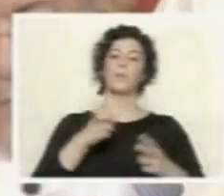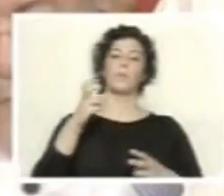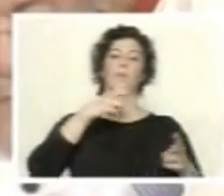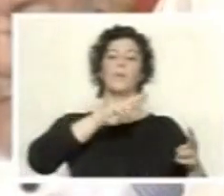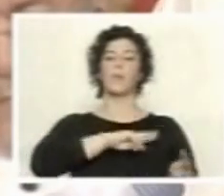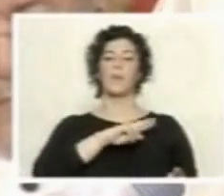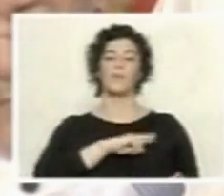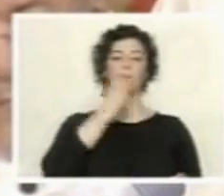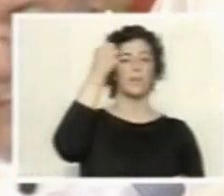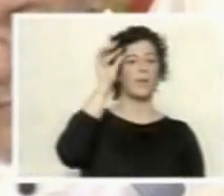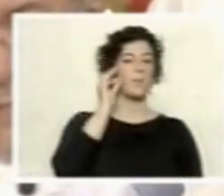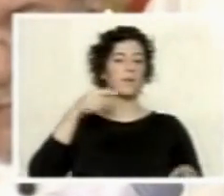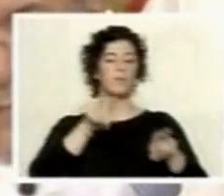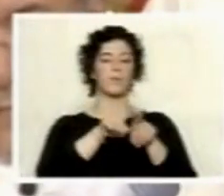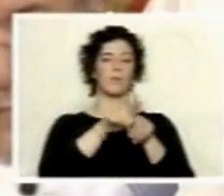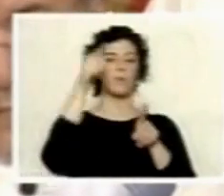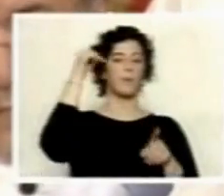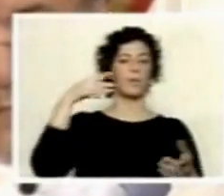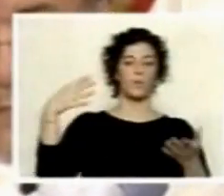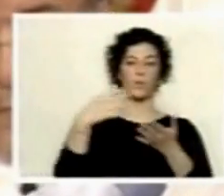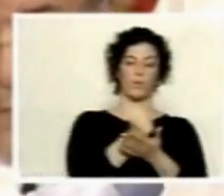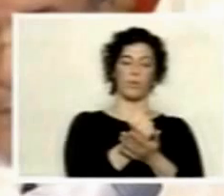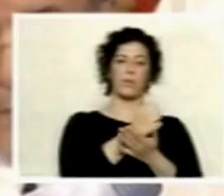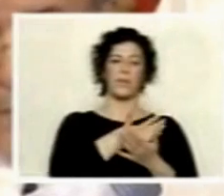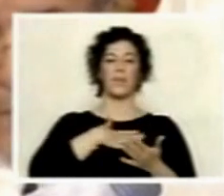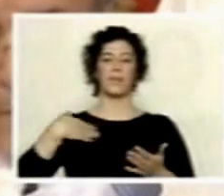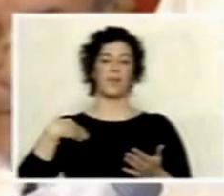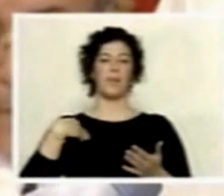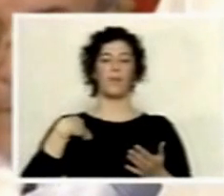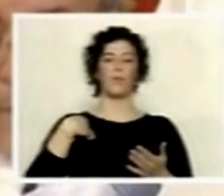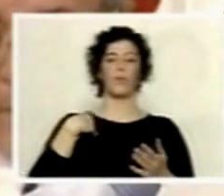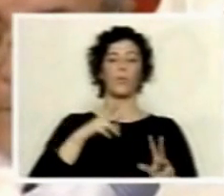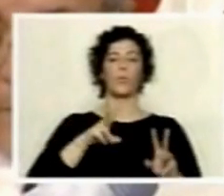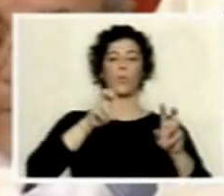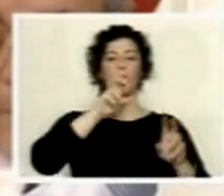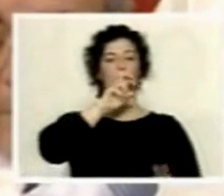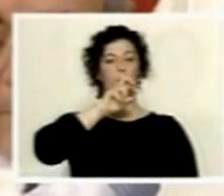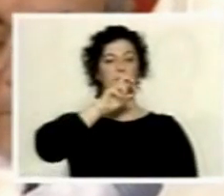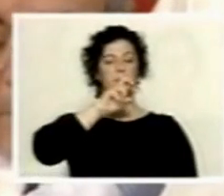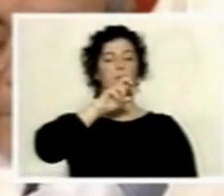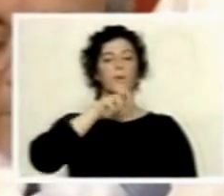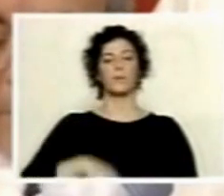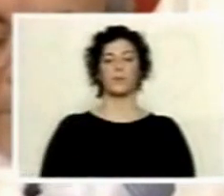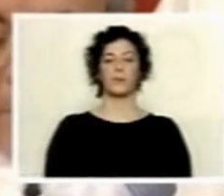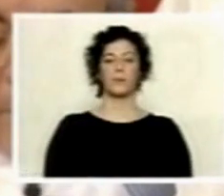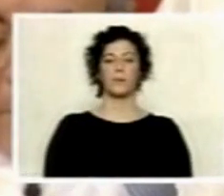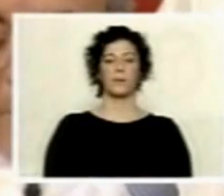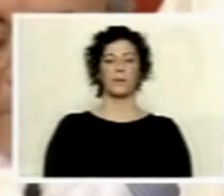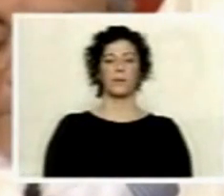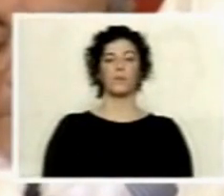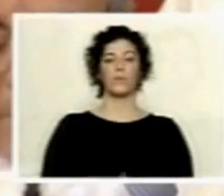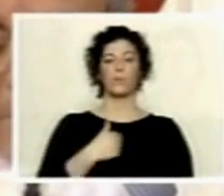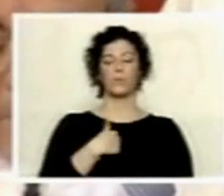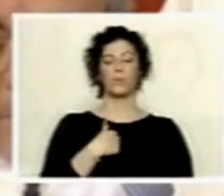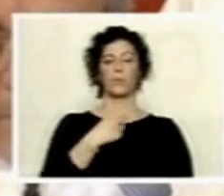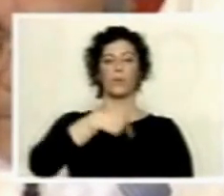religiosas, hermanas, hermanos todos, muy querido don Francisco, nuestro nuevo obispo, dame a permitir que les